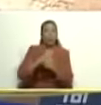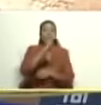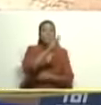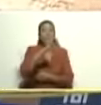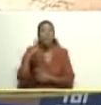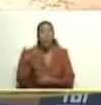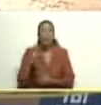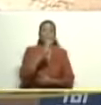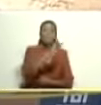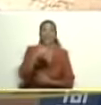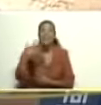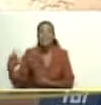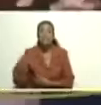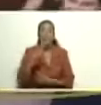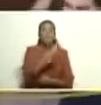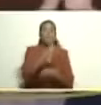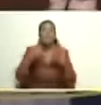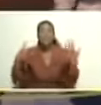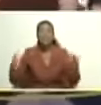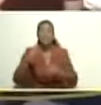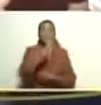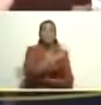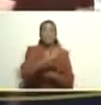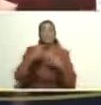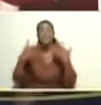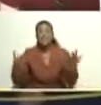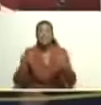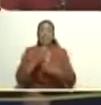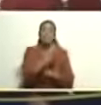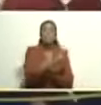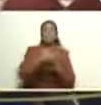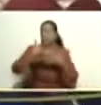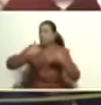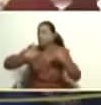24, 25, 26, 27.